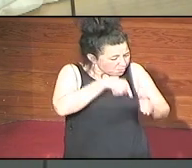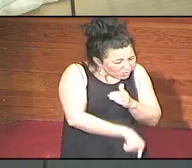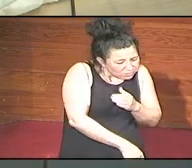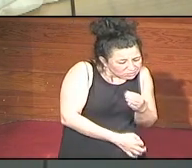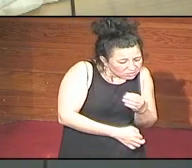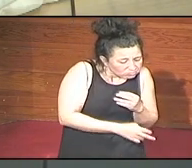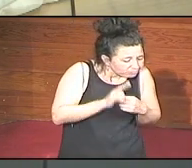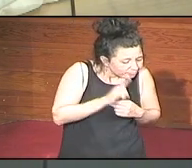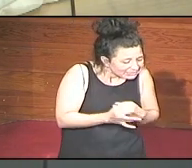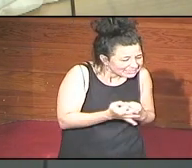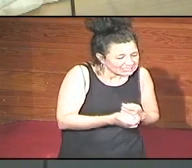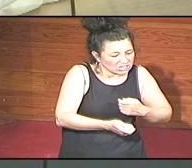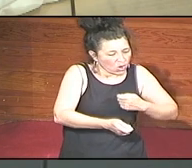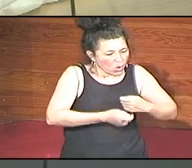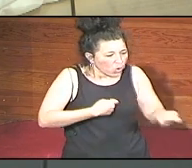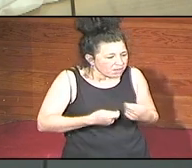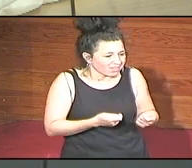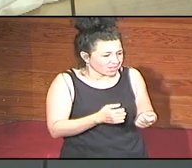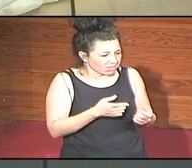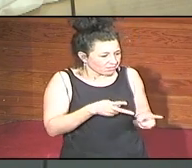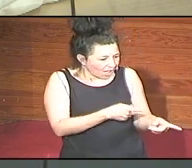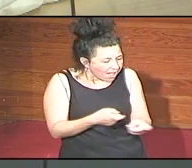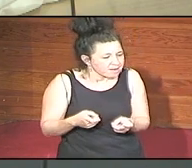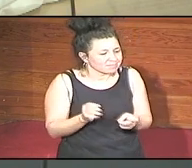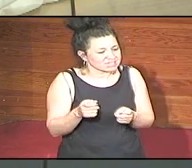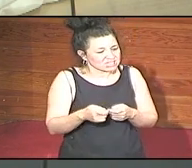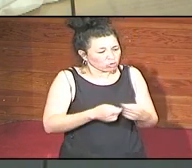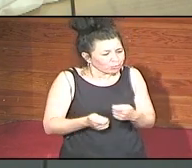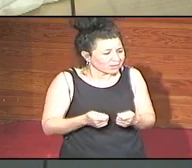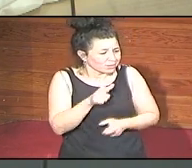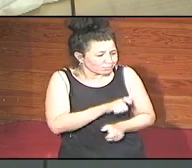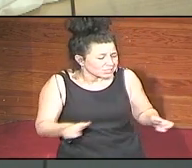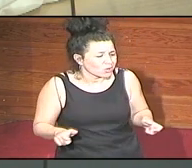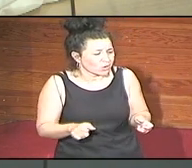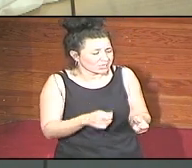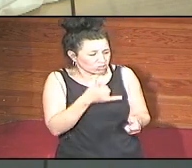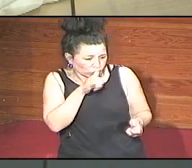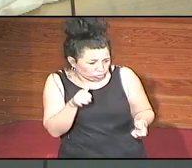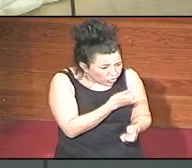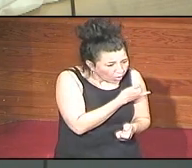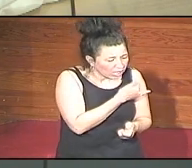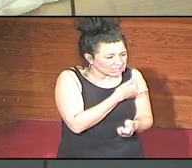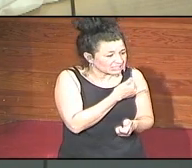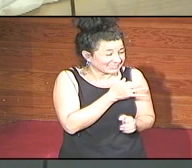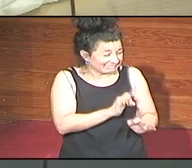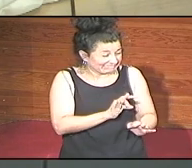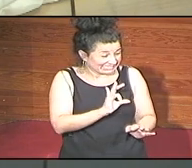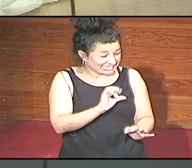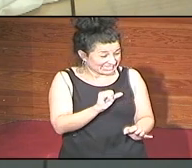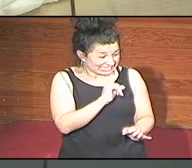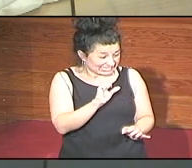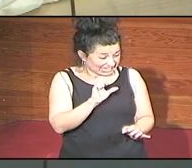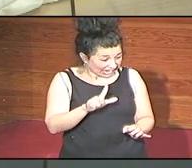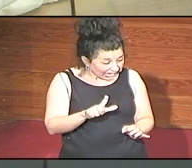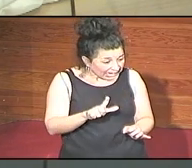ya sea el comercio de armas el comercio de personas de drogas sobre todo en el sahel ya sea el negocio del catch